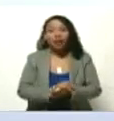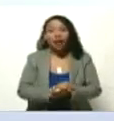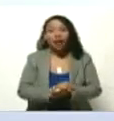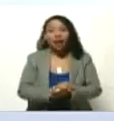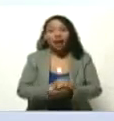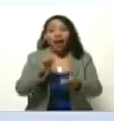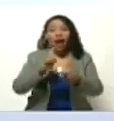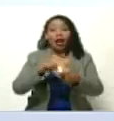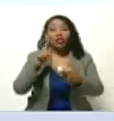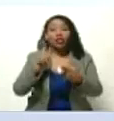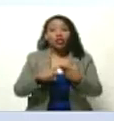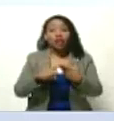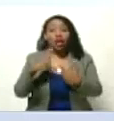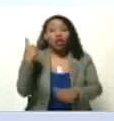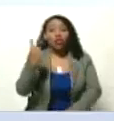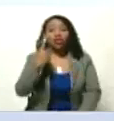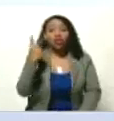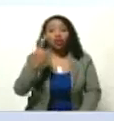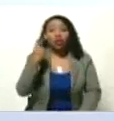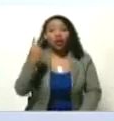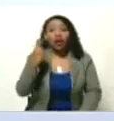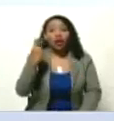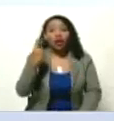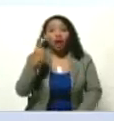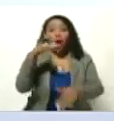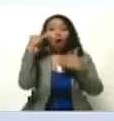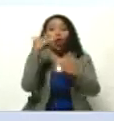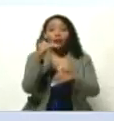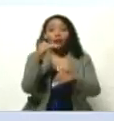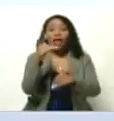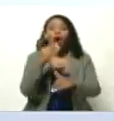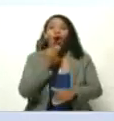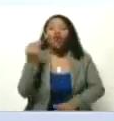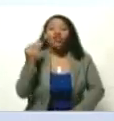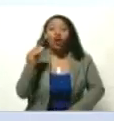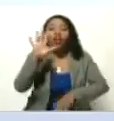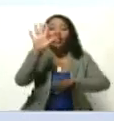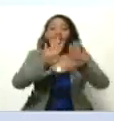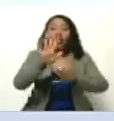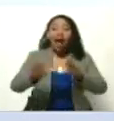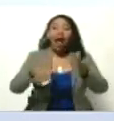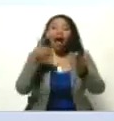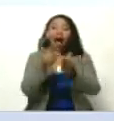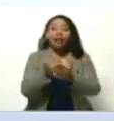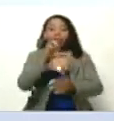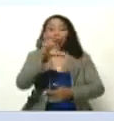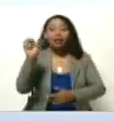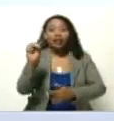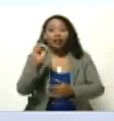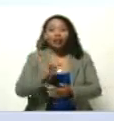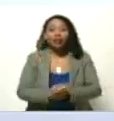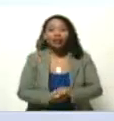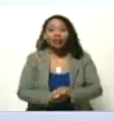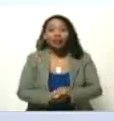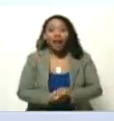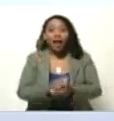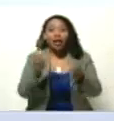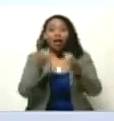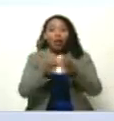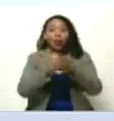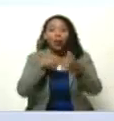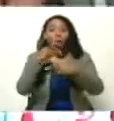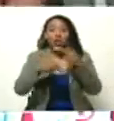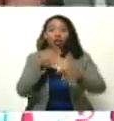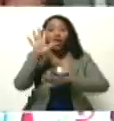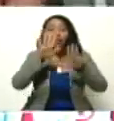Entonces, solo los límites son para la JPSUV entre 15 y 30. Y para el partido, de